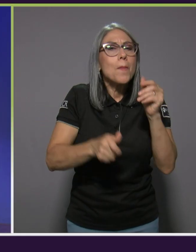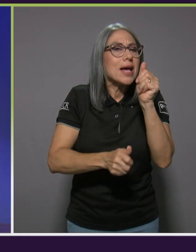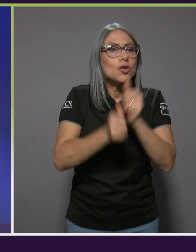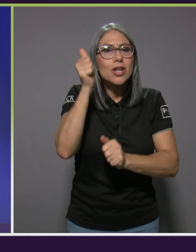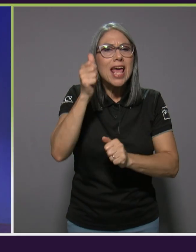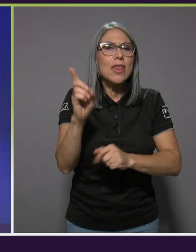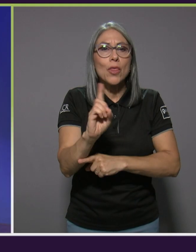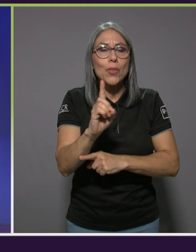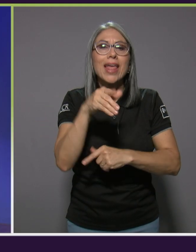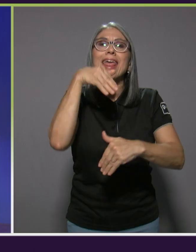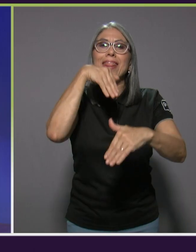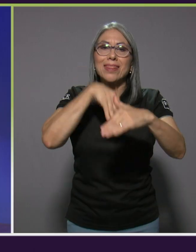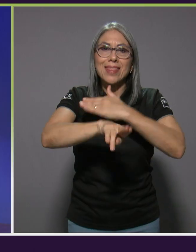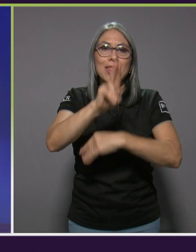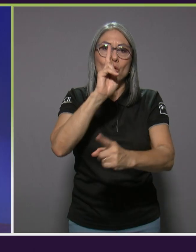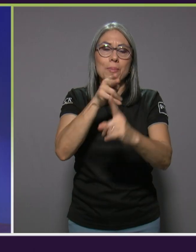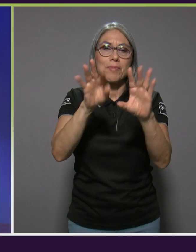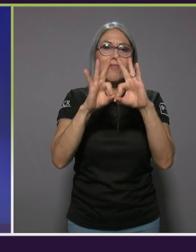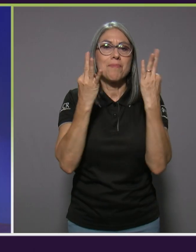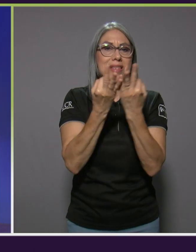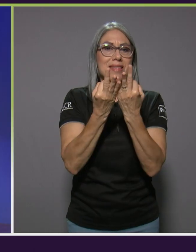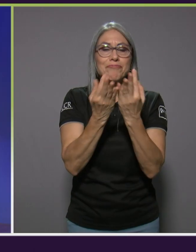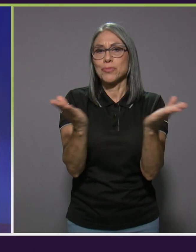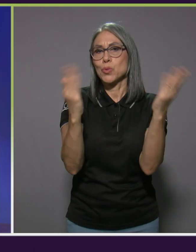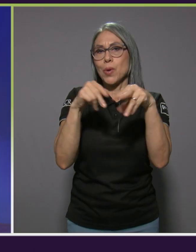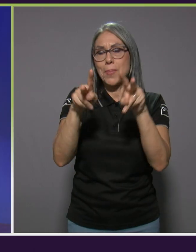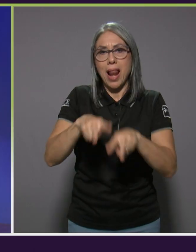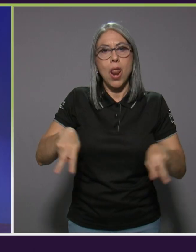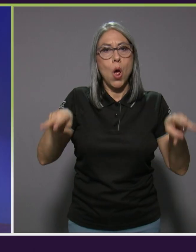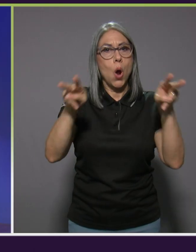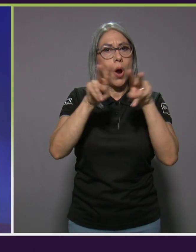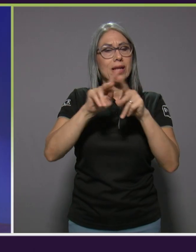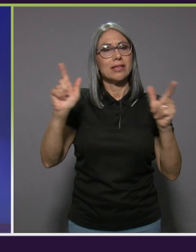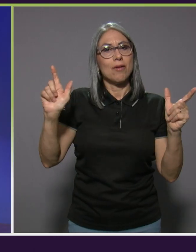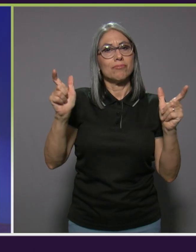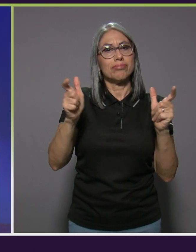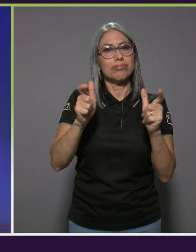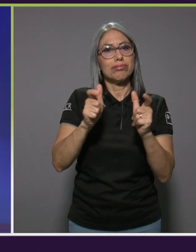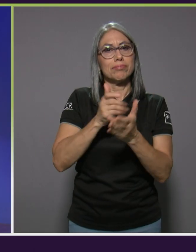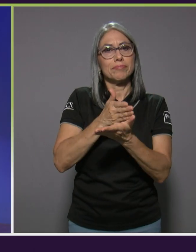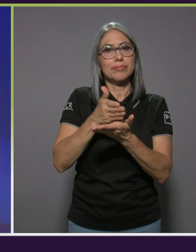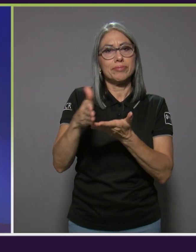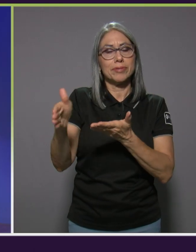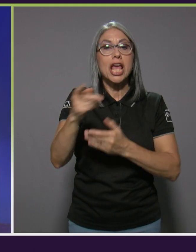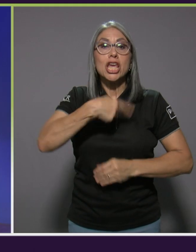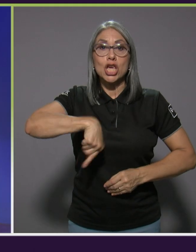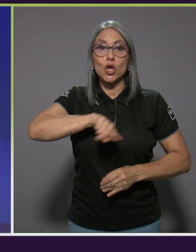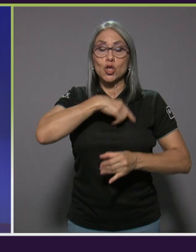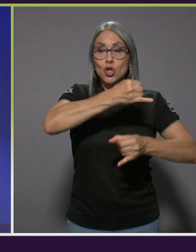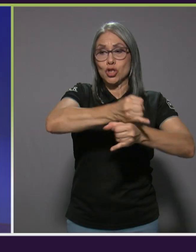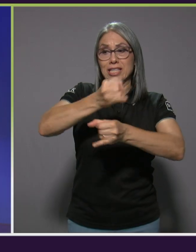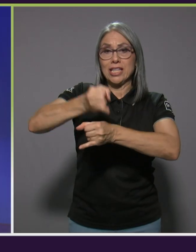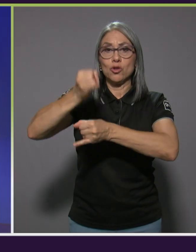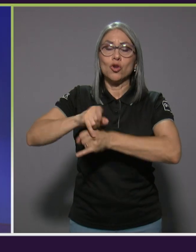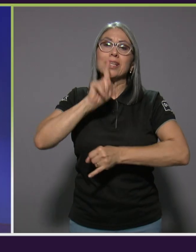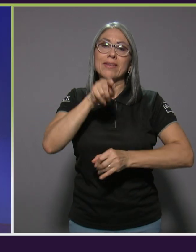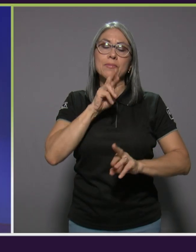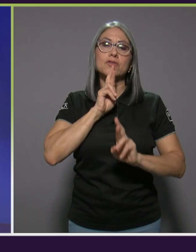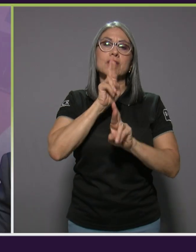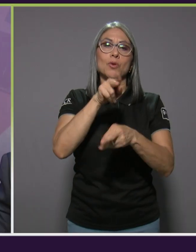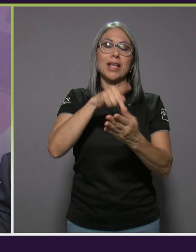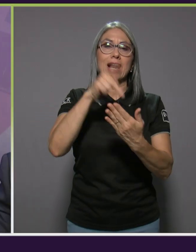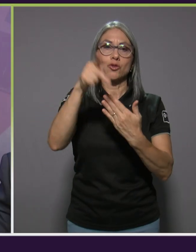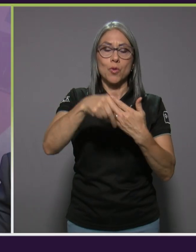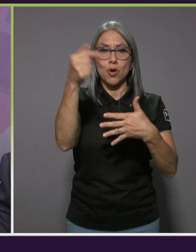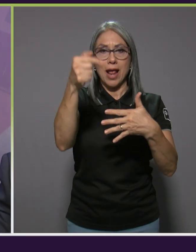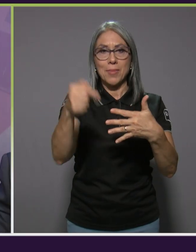de valores es radical en esta situación y nosotros debemos responder desde las instituciones a estos programas. Algo que